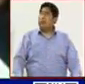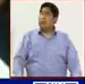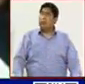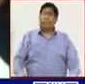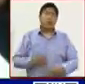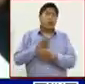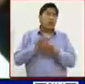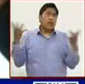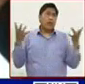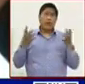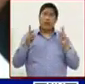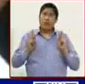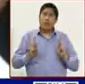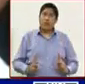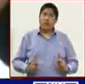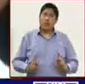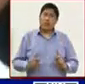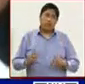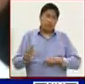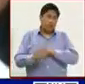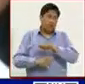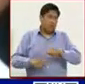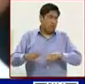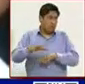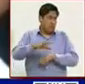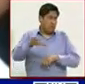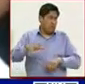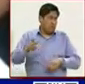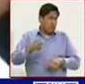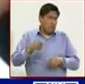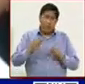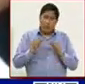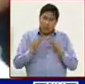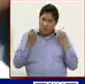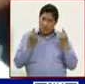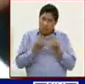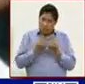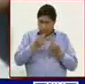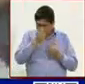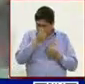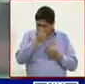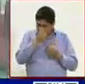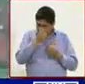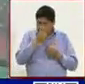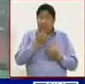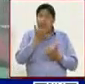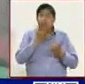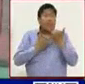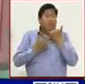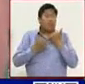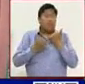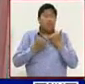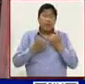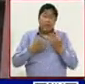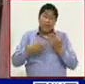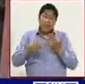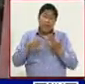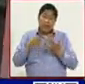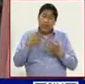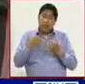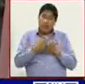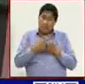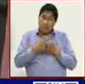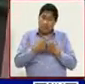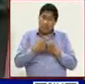Eran varias personas que se encontraban, ¿no?, en este grupo por donde ellos pasaron. Este hecho ocurrió en medio de una pelea cuando